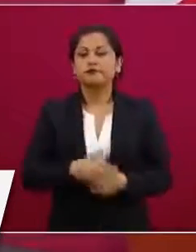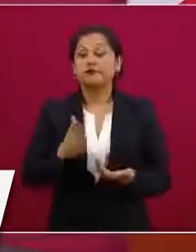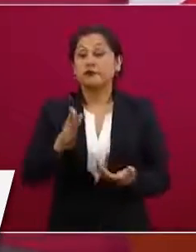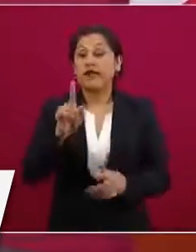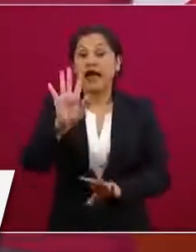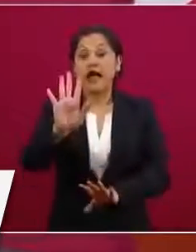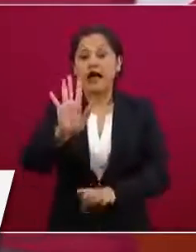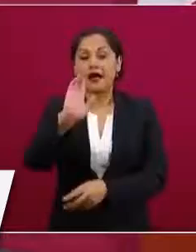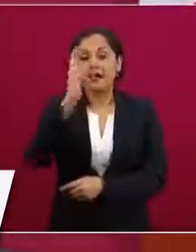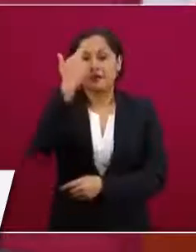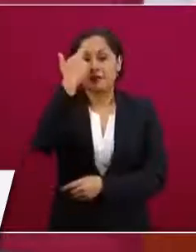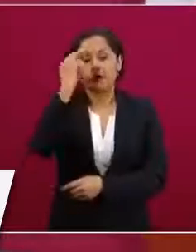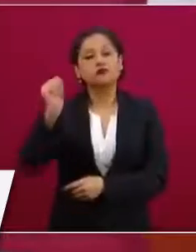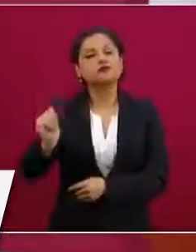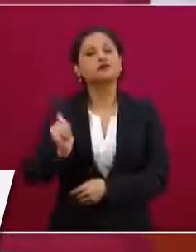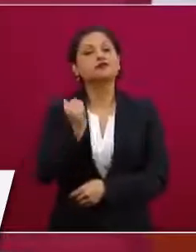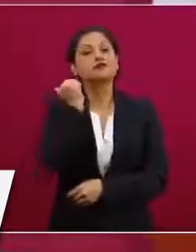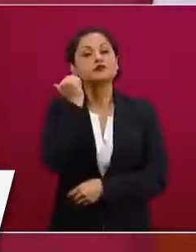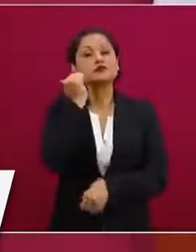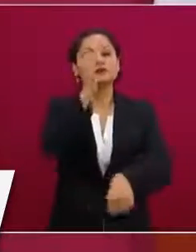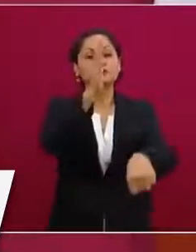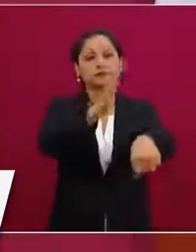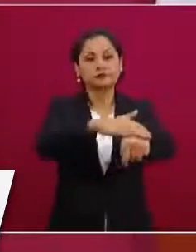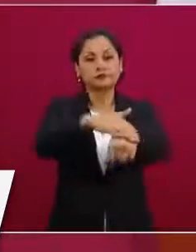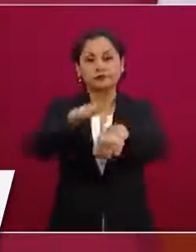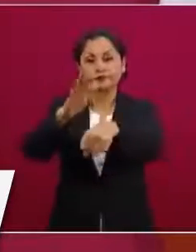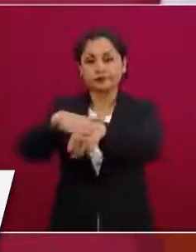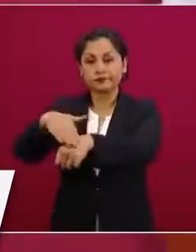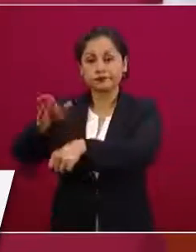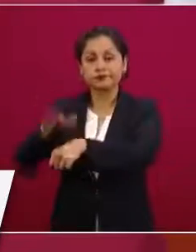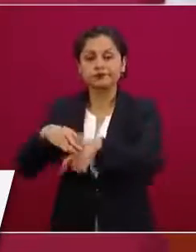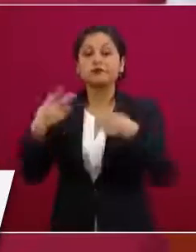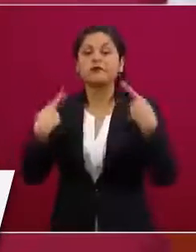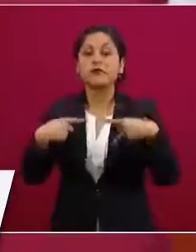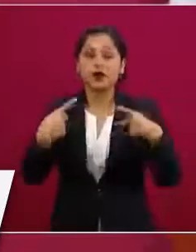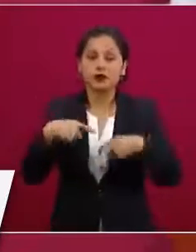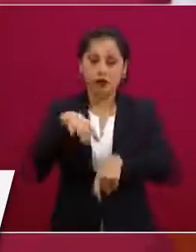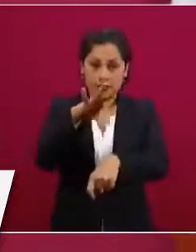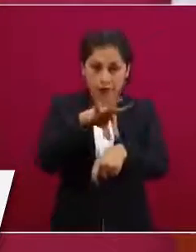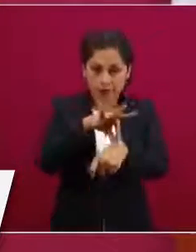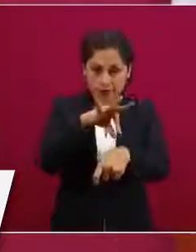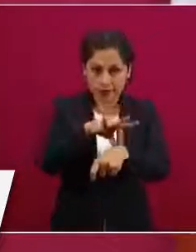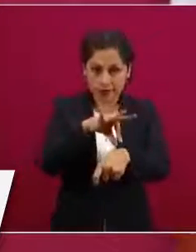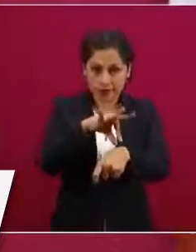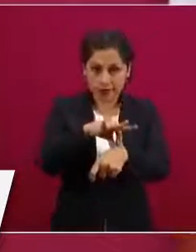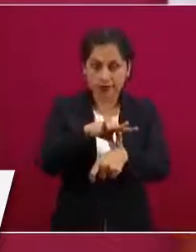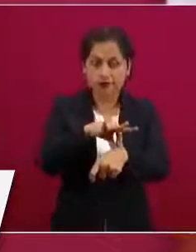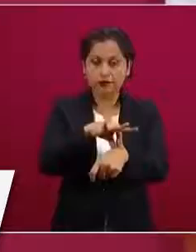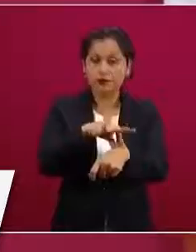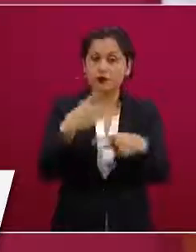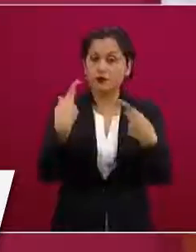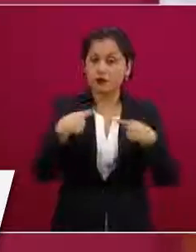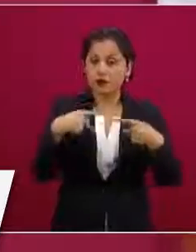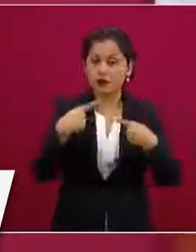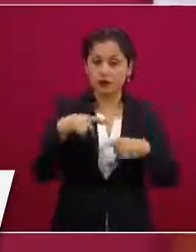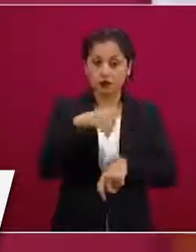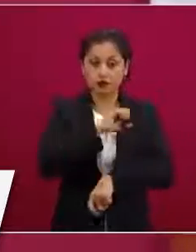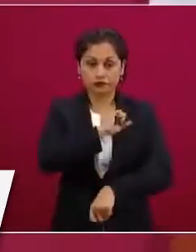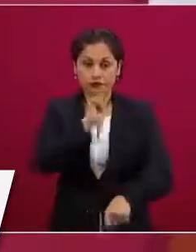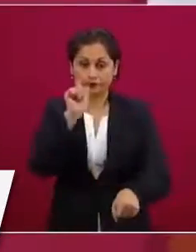a los médicos, a especialistas